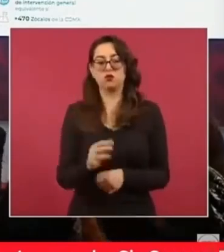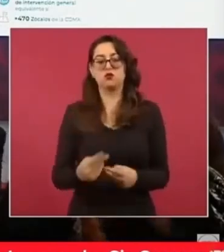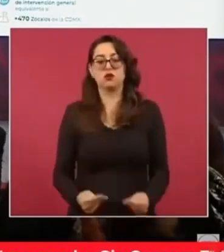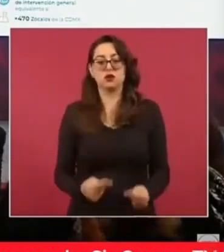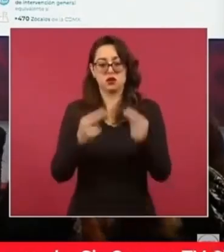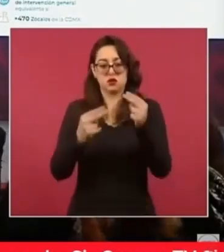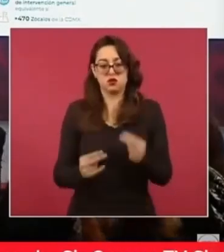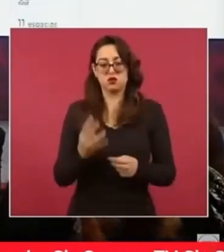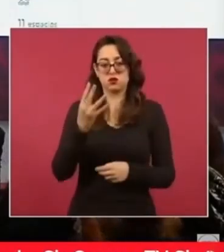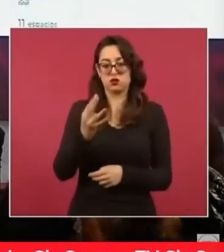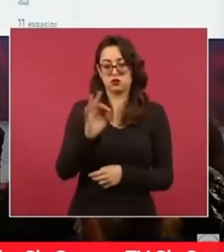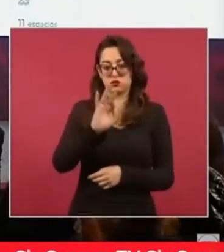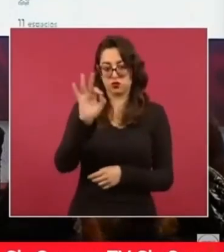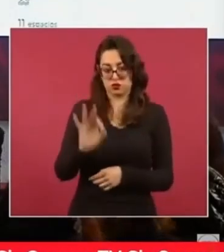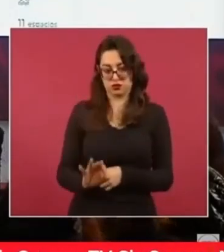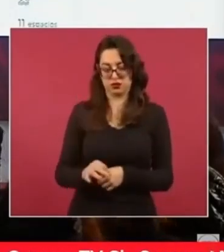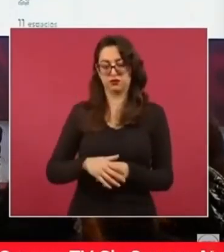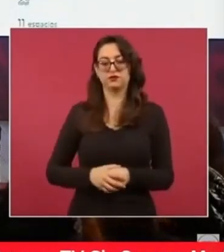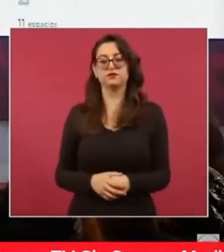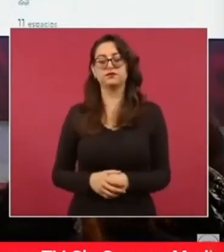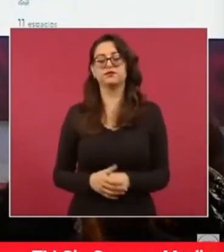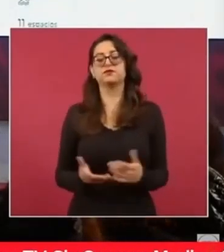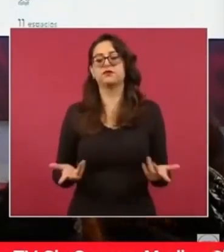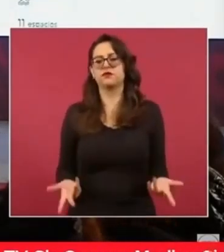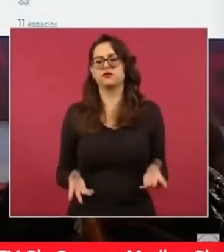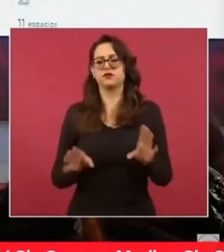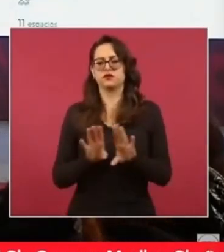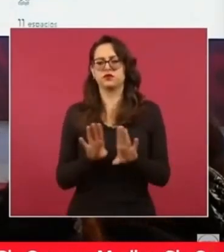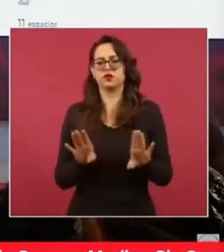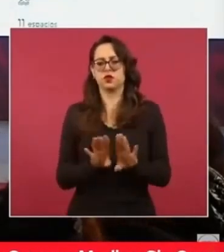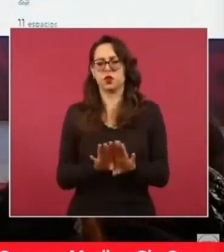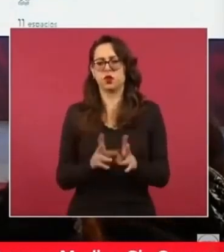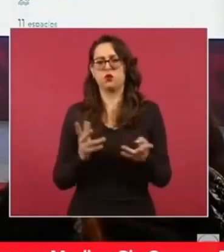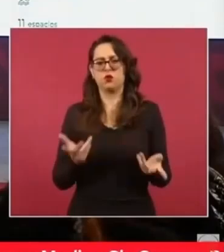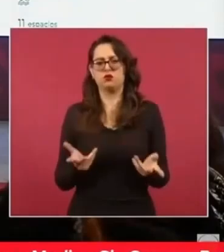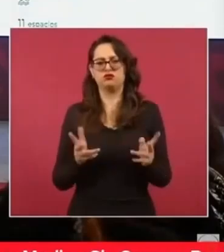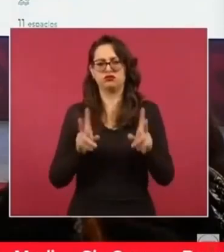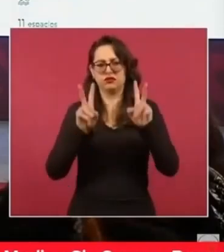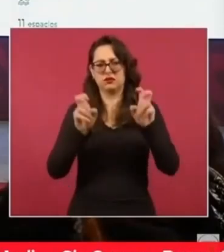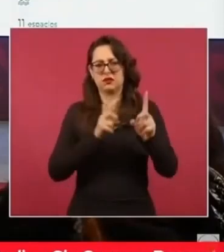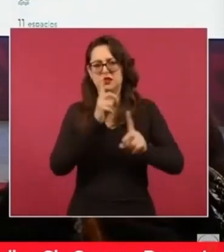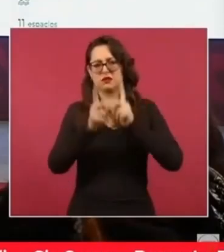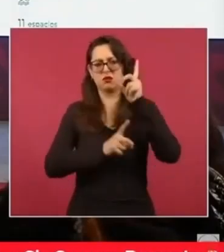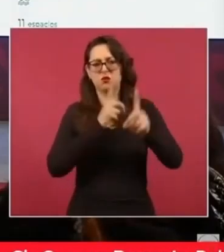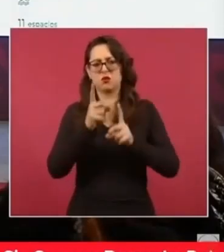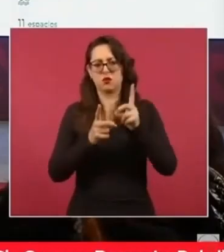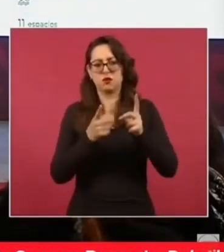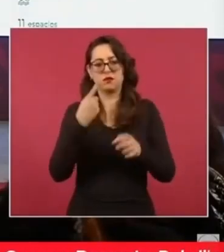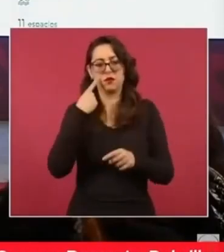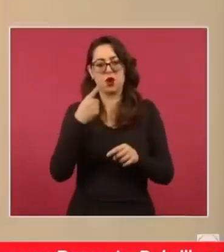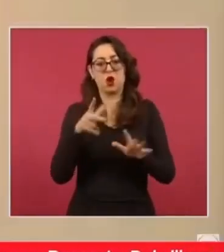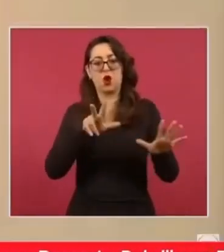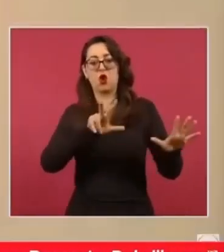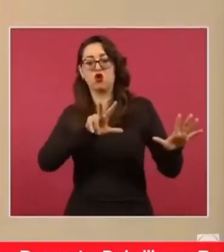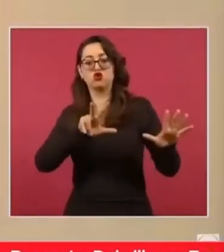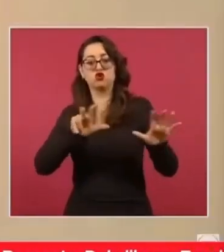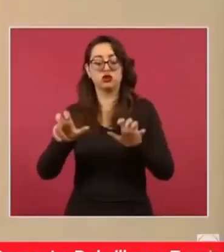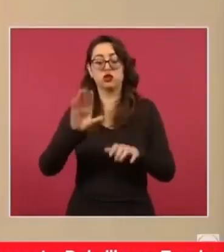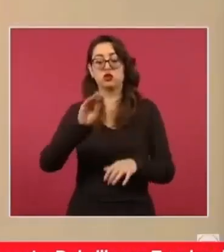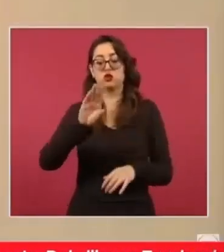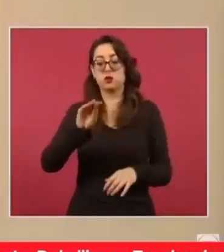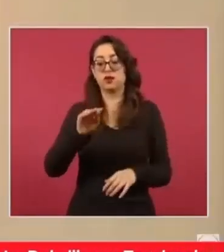4%. ¿Cuáles son los datos generales en relación al tema de los espacios deportivos? Son 896